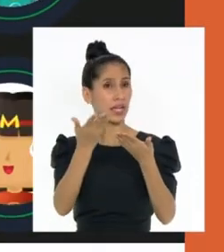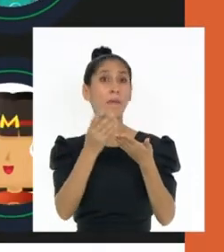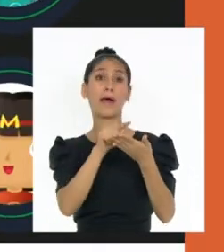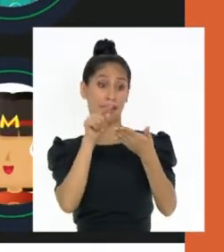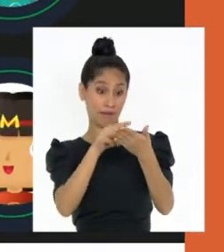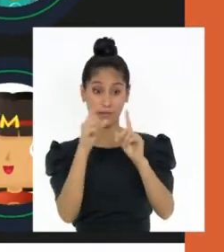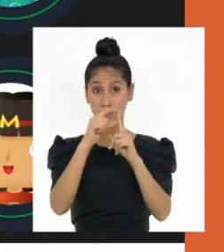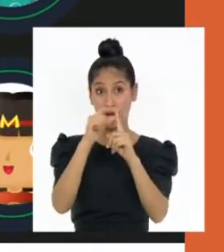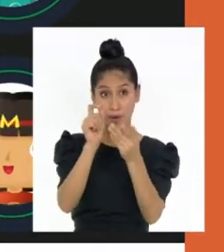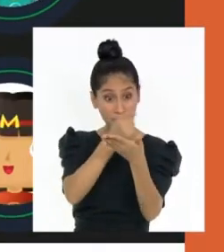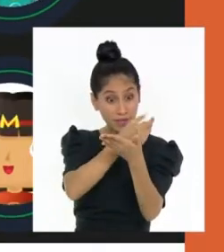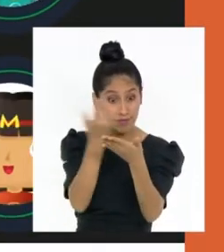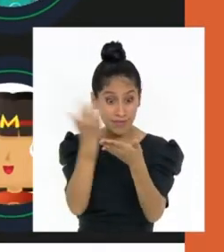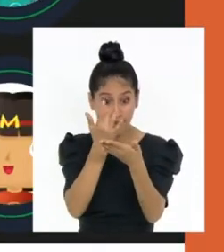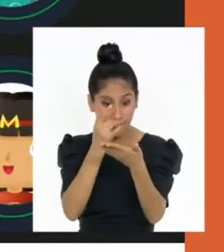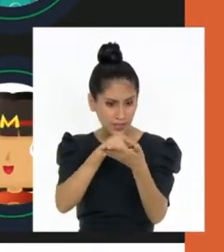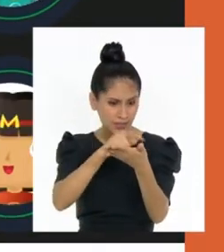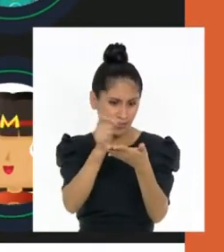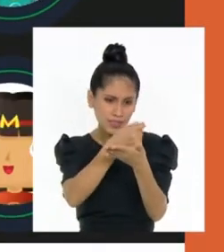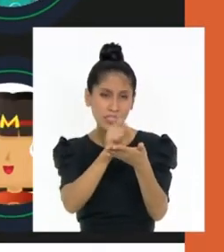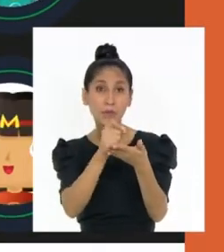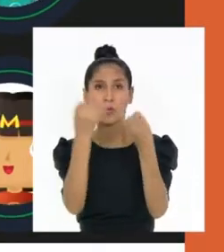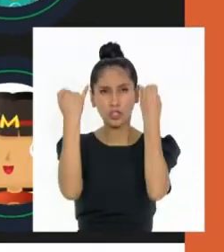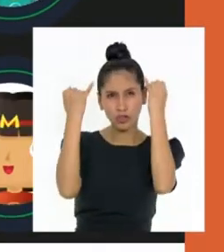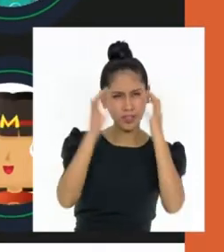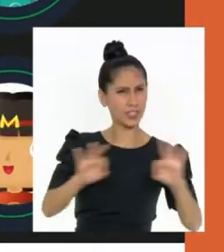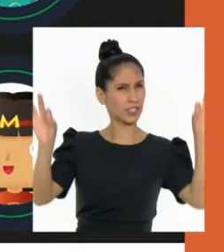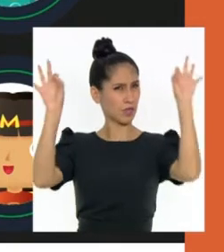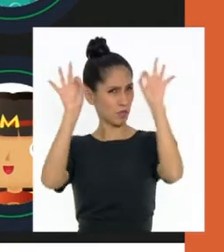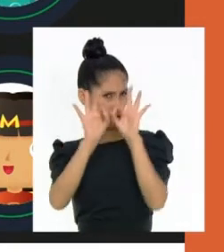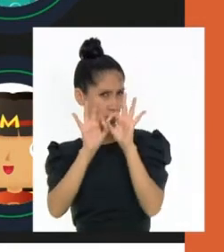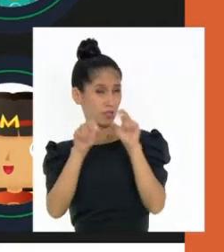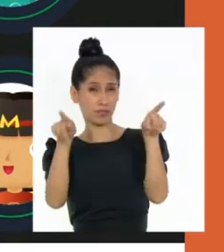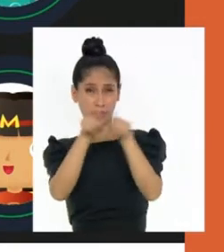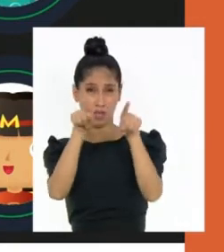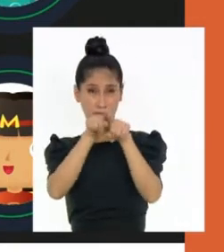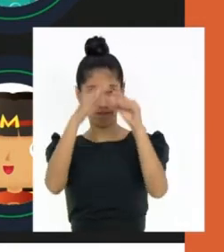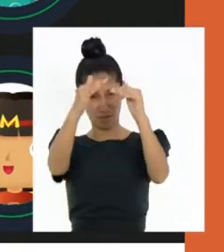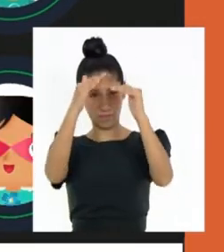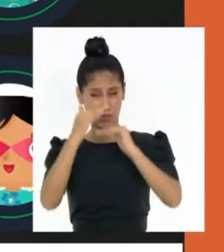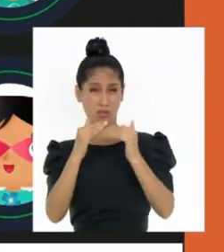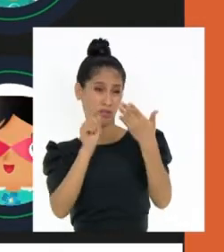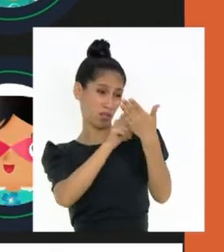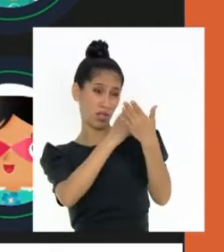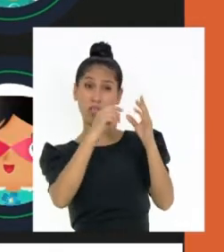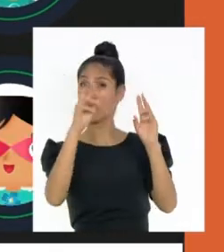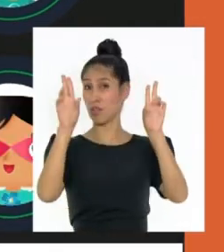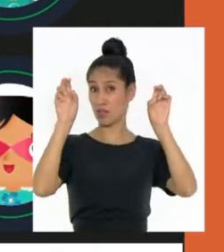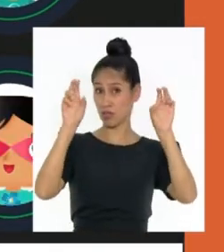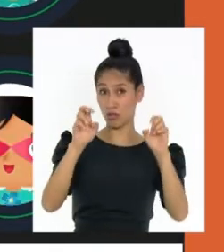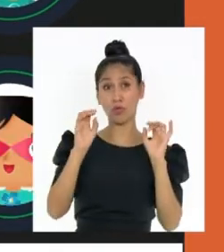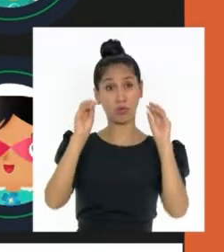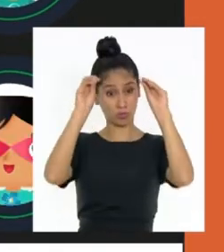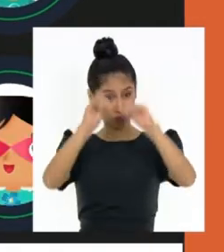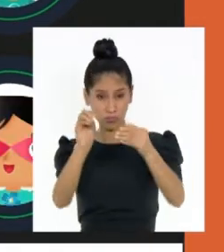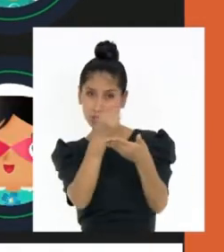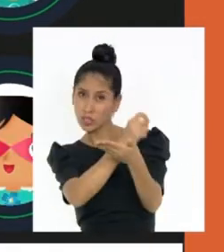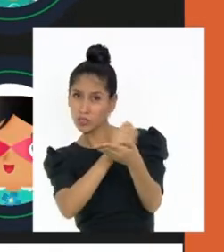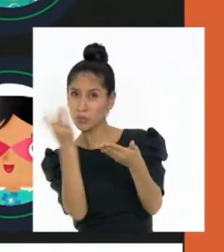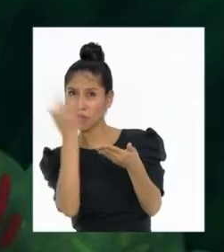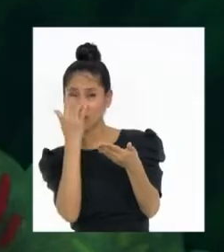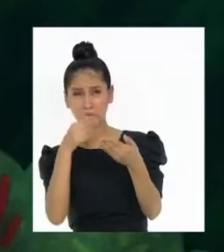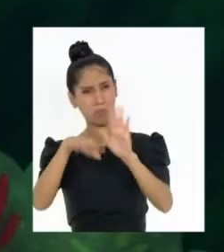Sí, además no creo que hayan puesto el título así solo para que se vea bonito. Pero la B, ¿a qué se refiere con sentido